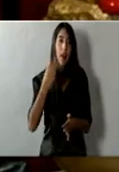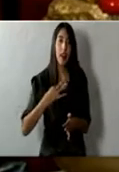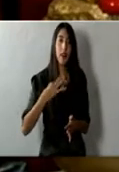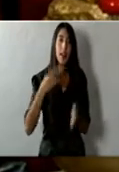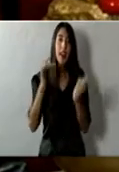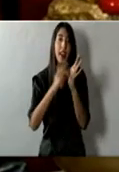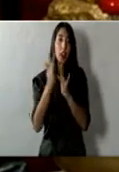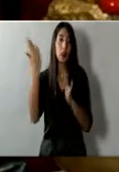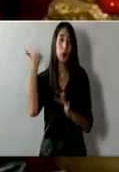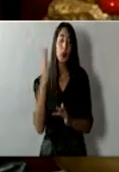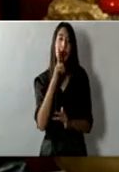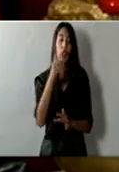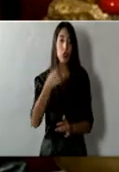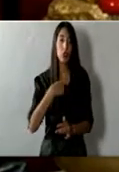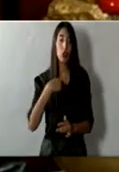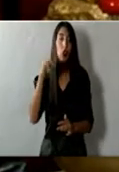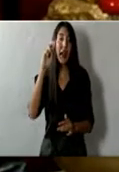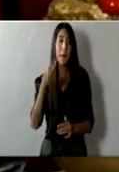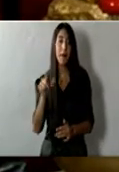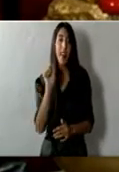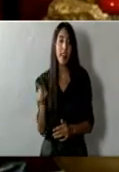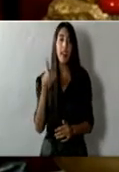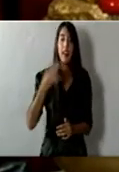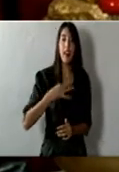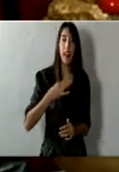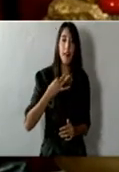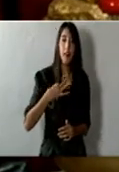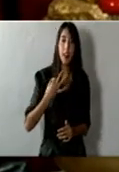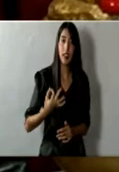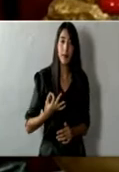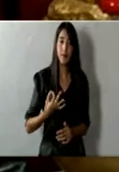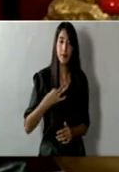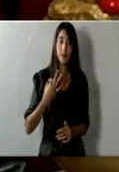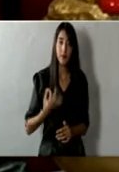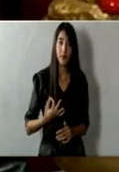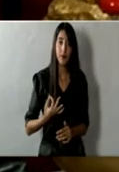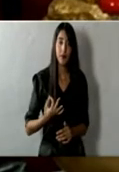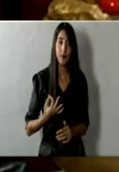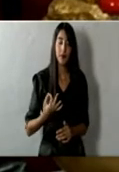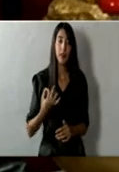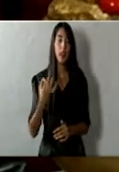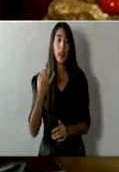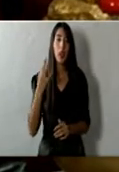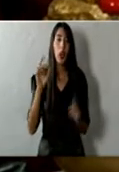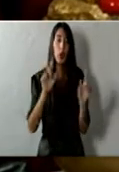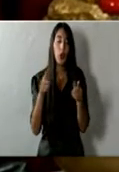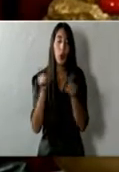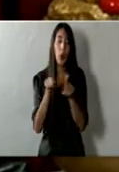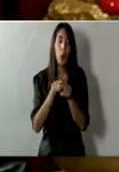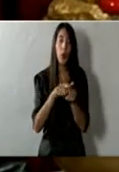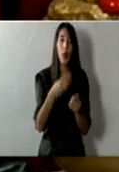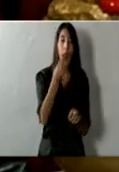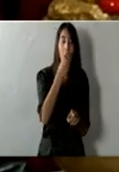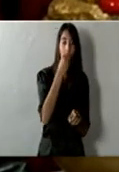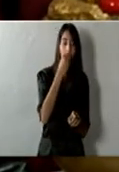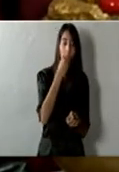vida. No es como el maná, que el maná es un pan que nos alimentaba o alimentó al pueblo físicamente y que después al rato volvés